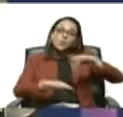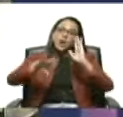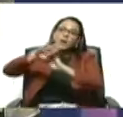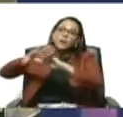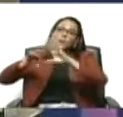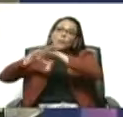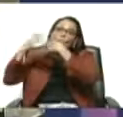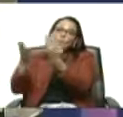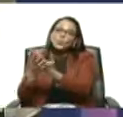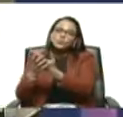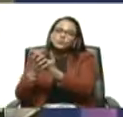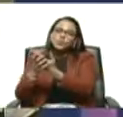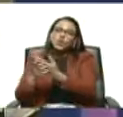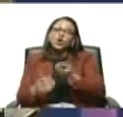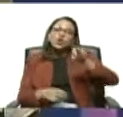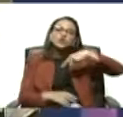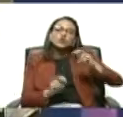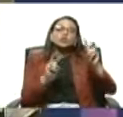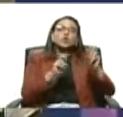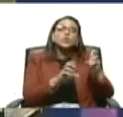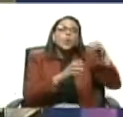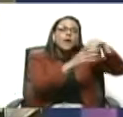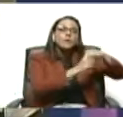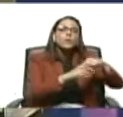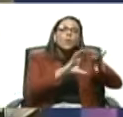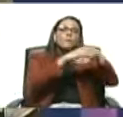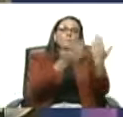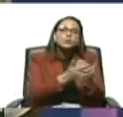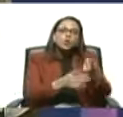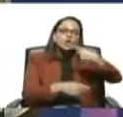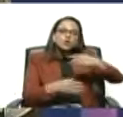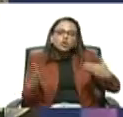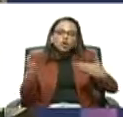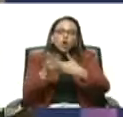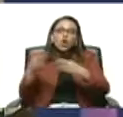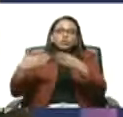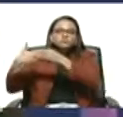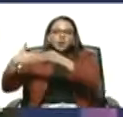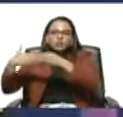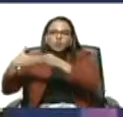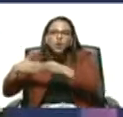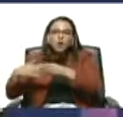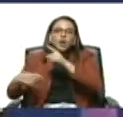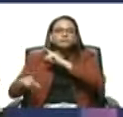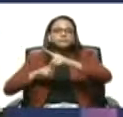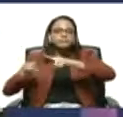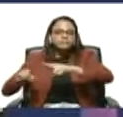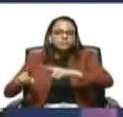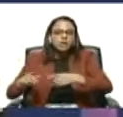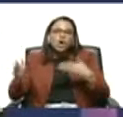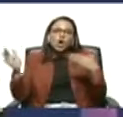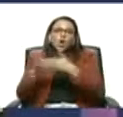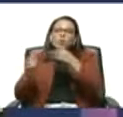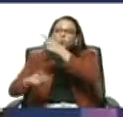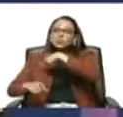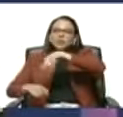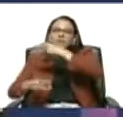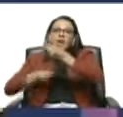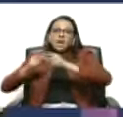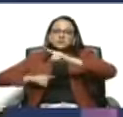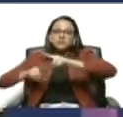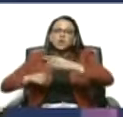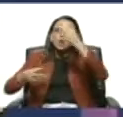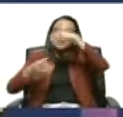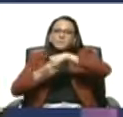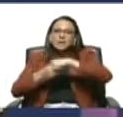Venezuela contra la dictadura del dólar, Venezuela contra la dictadura que suponen las medidas